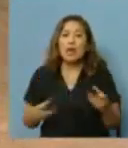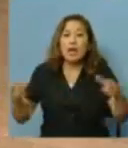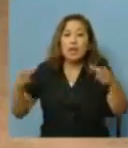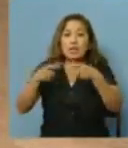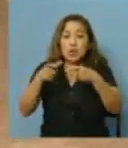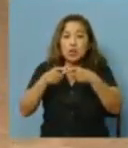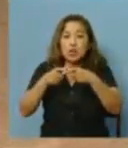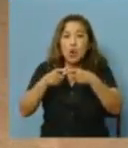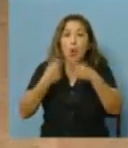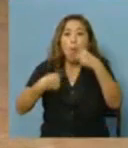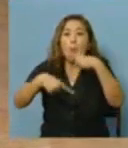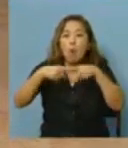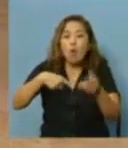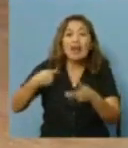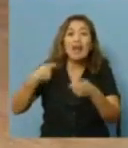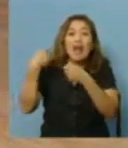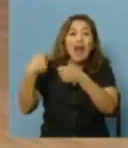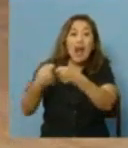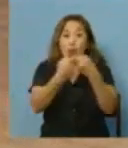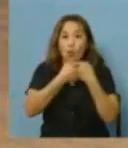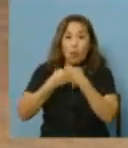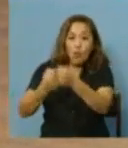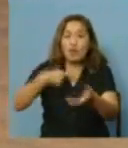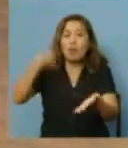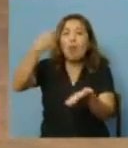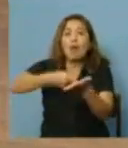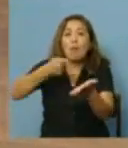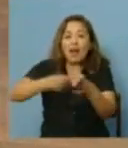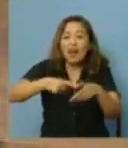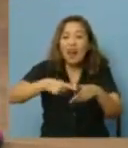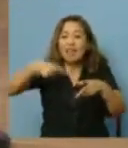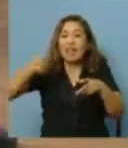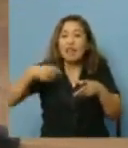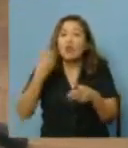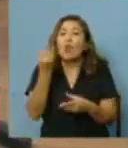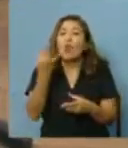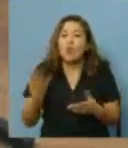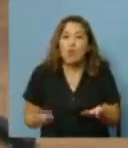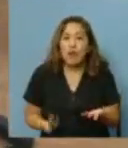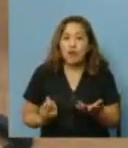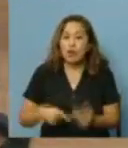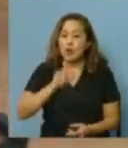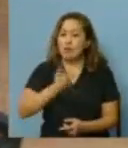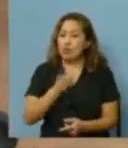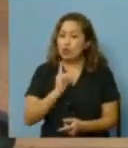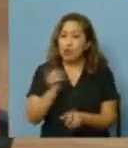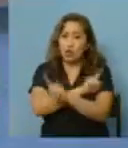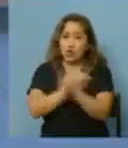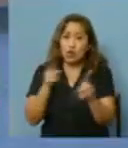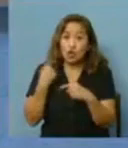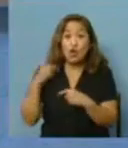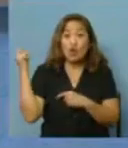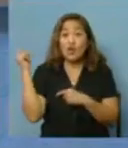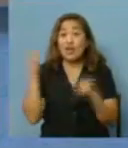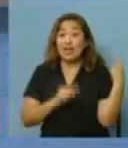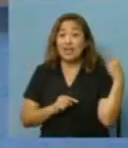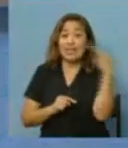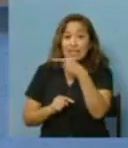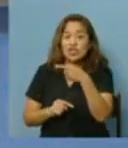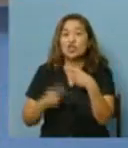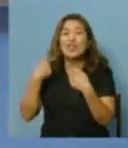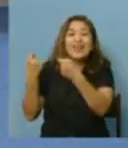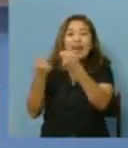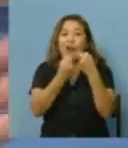reunión de precios sea porque es un acuerdo al que tenemos que llegar no una imposición como la que la están haciendo para nosotros el tema es